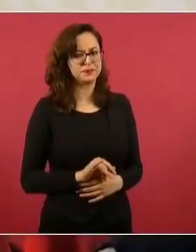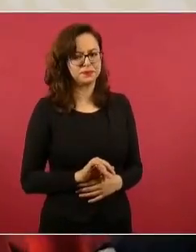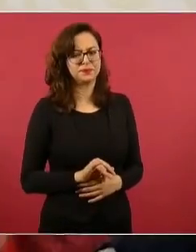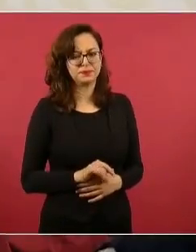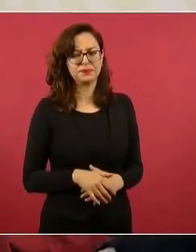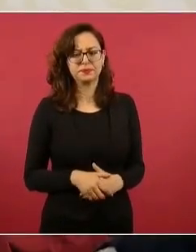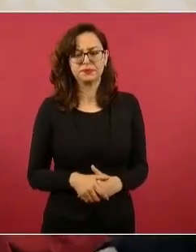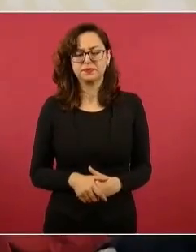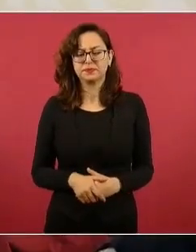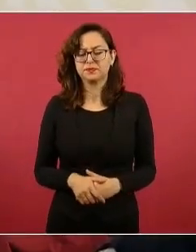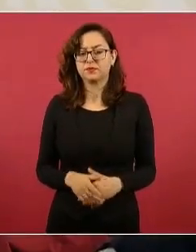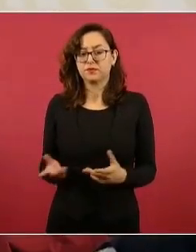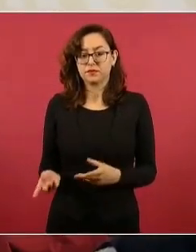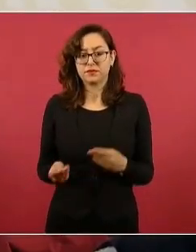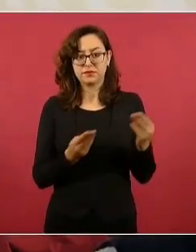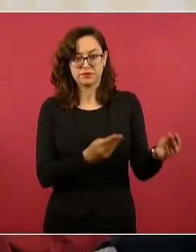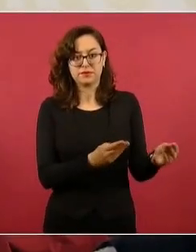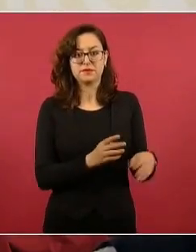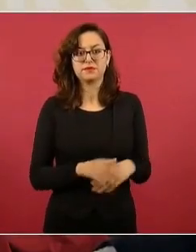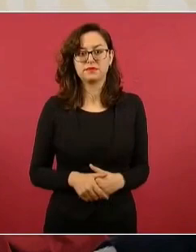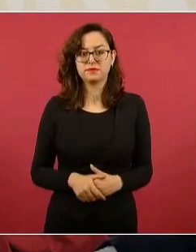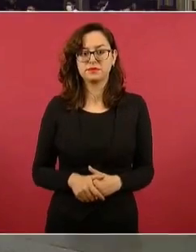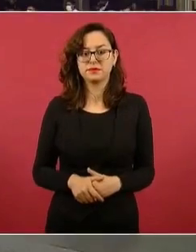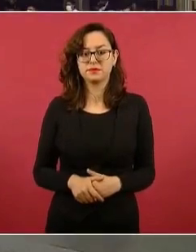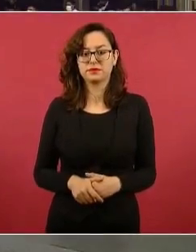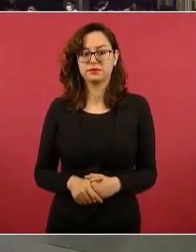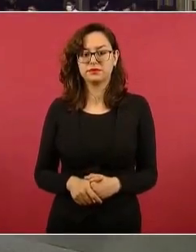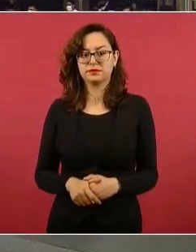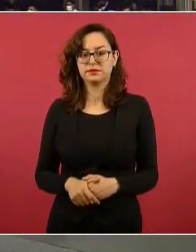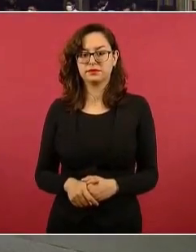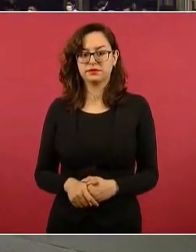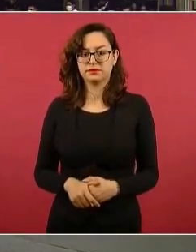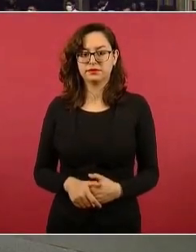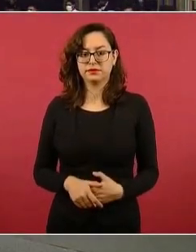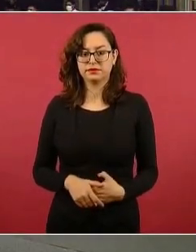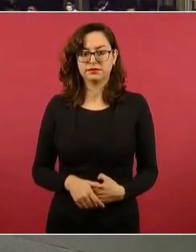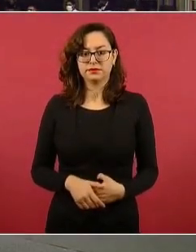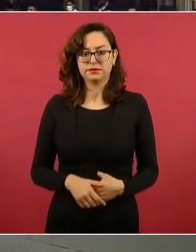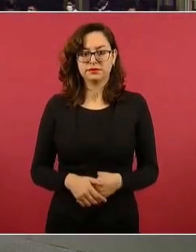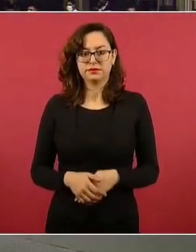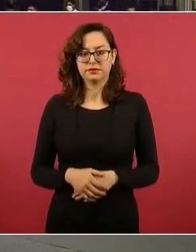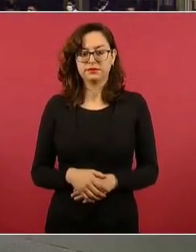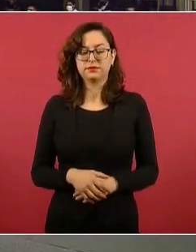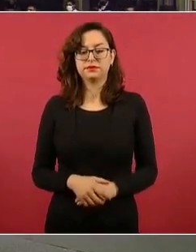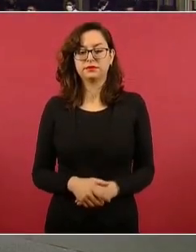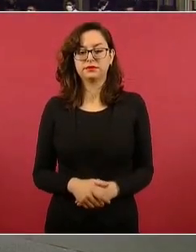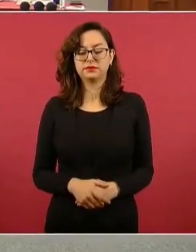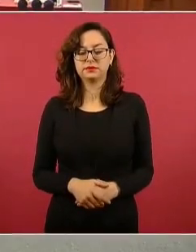¿Se lo puedo hacer llegar?